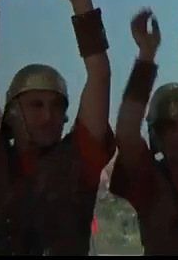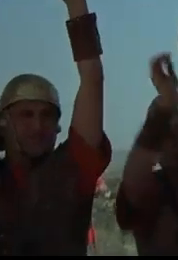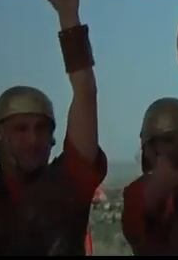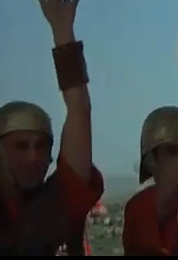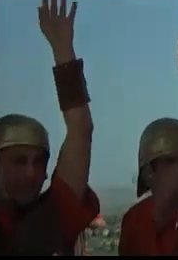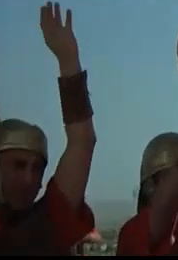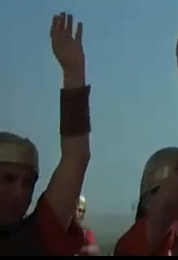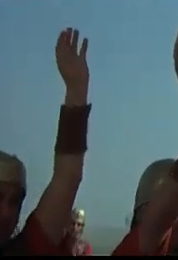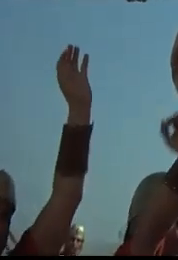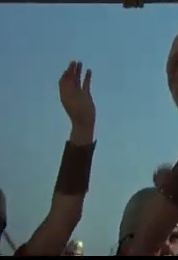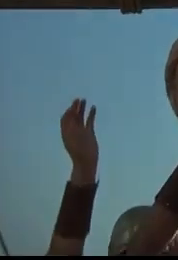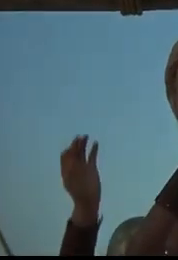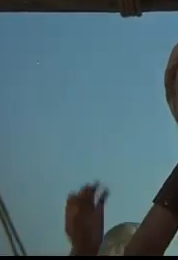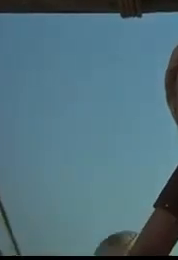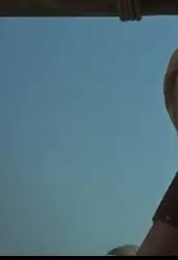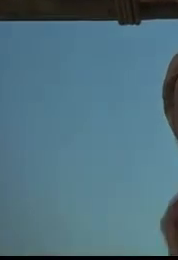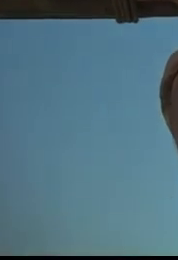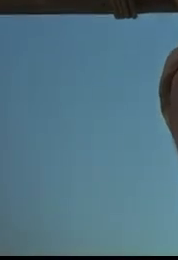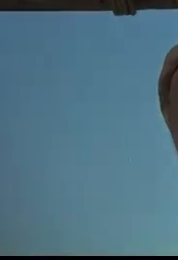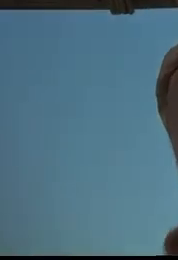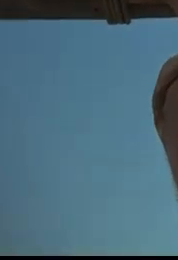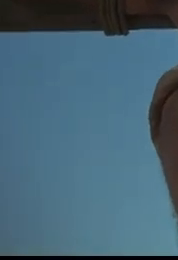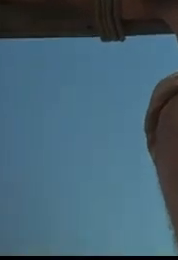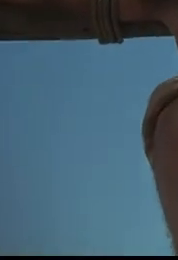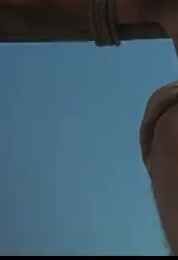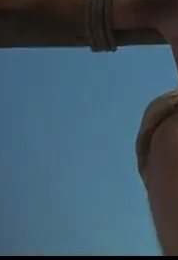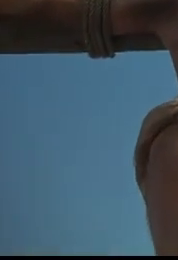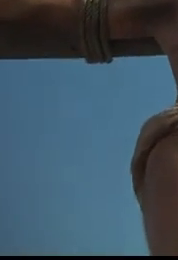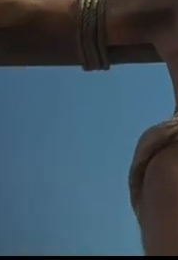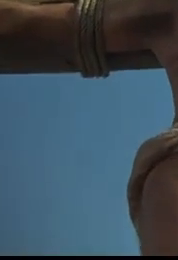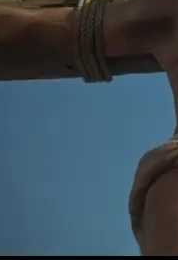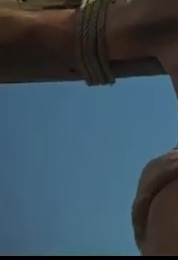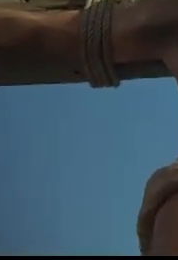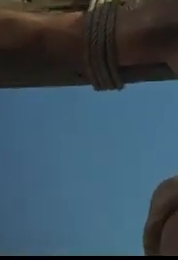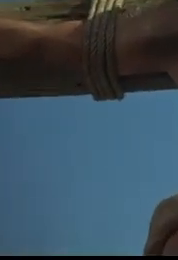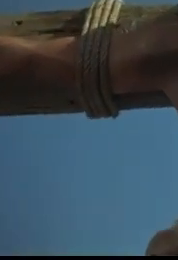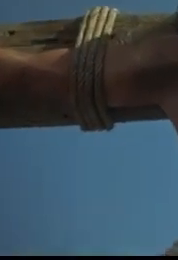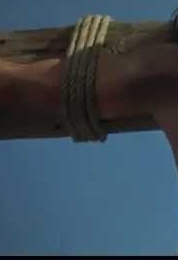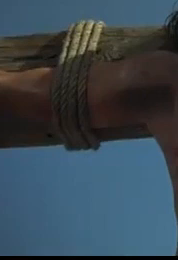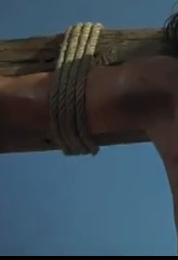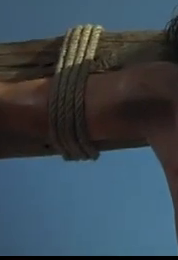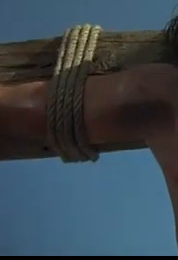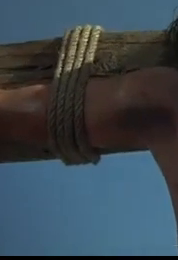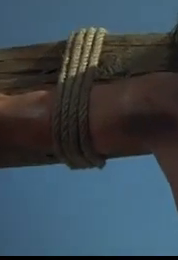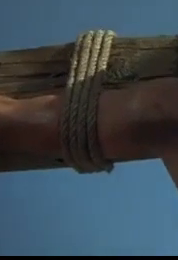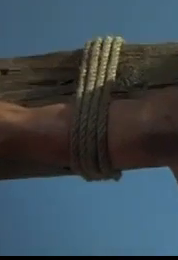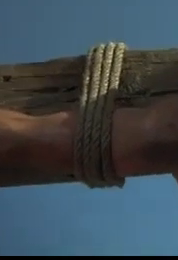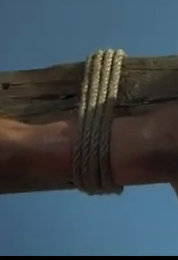¡Levanten!